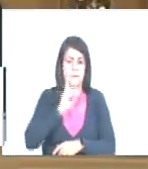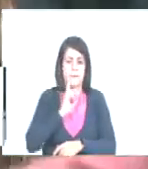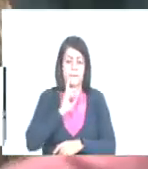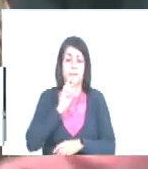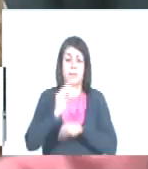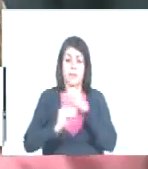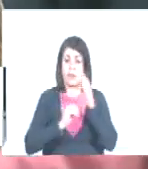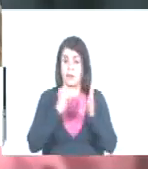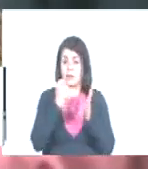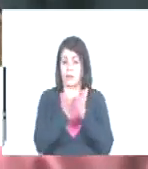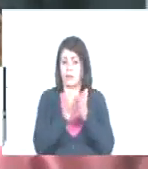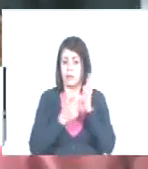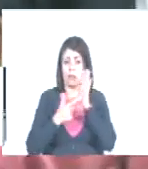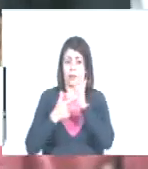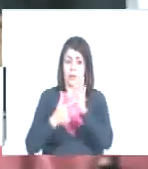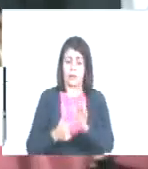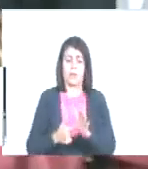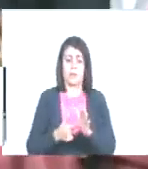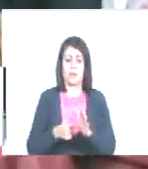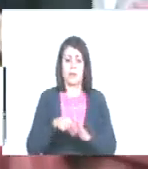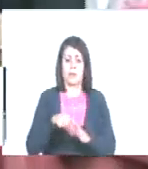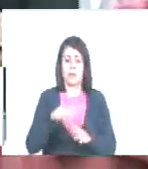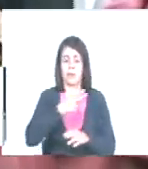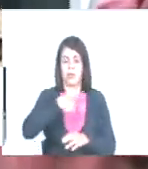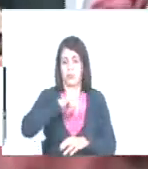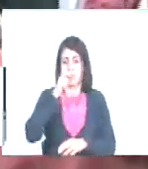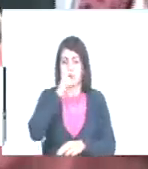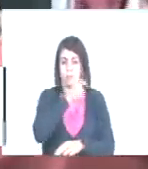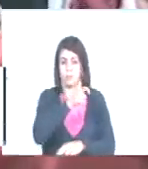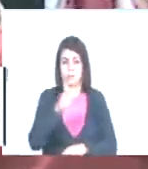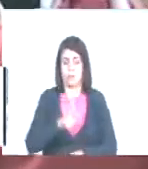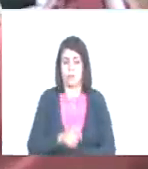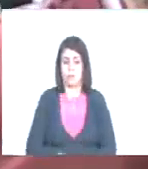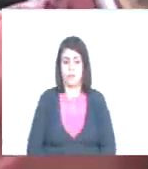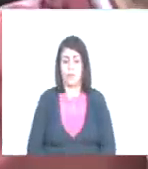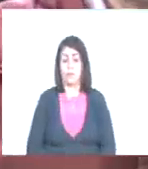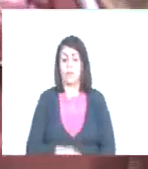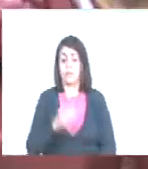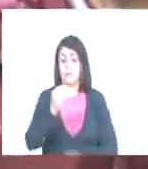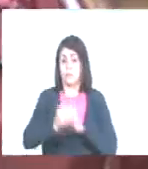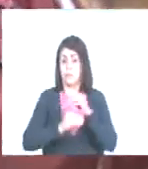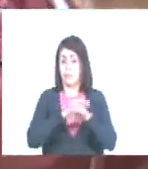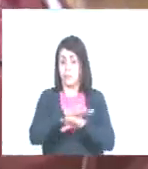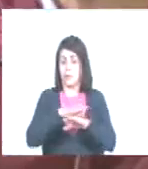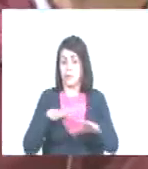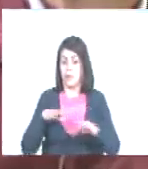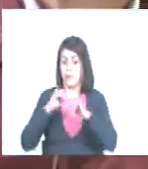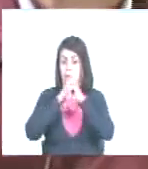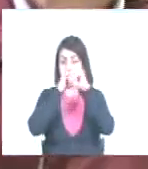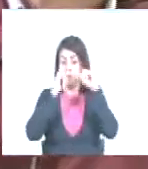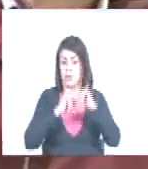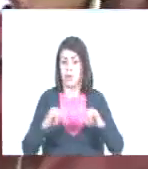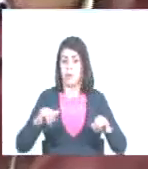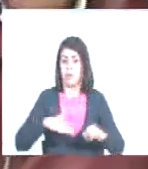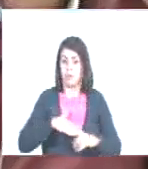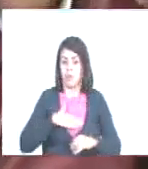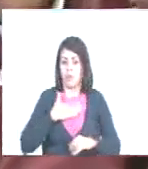sellada en la recuperación del estado de bienestar para nuestro pueblo, marcado por la mayor suma de felicidad posible